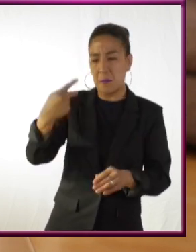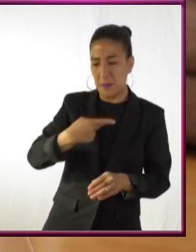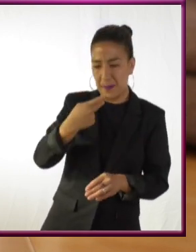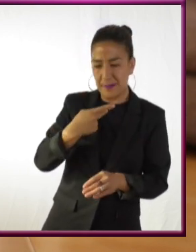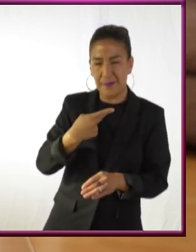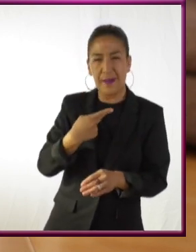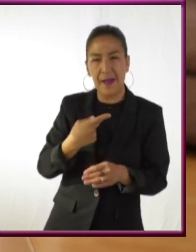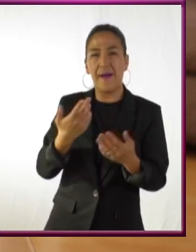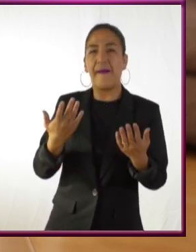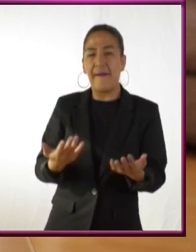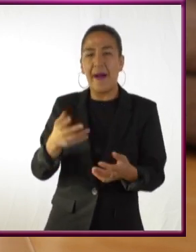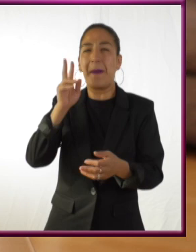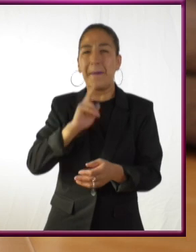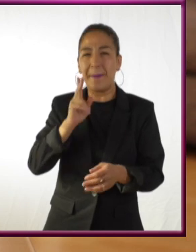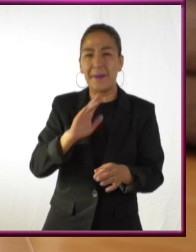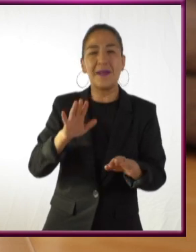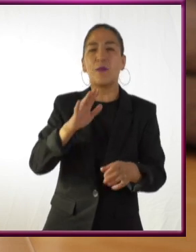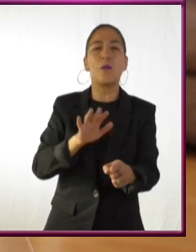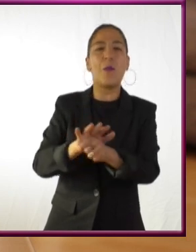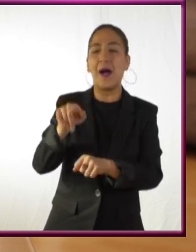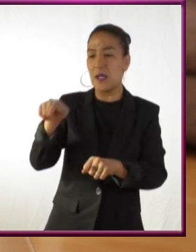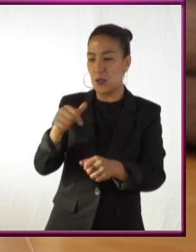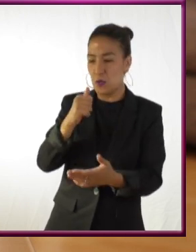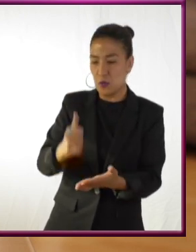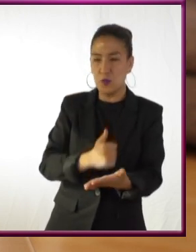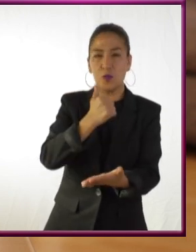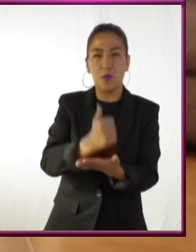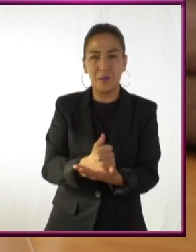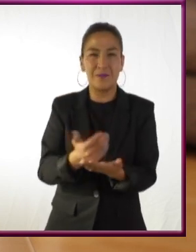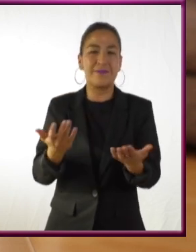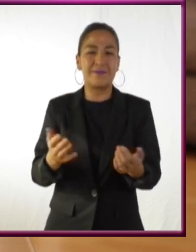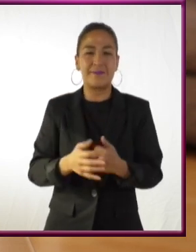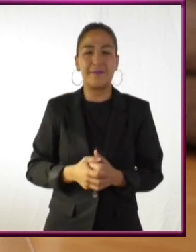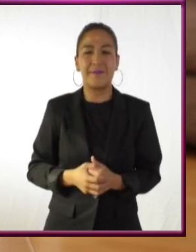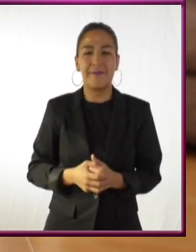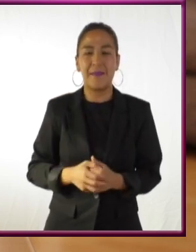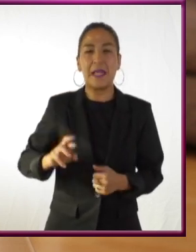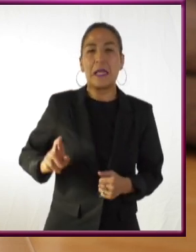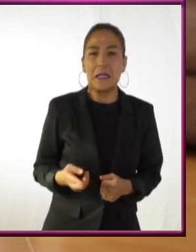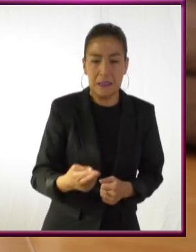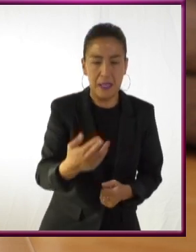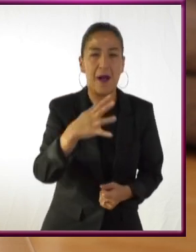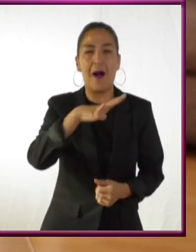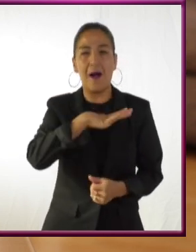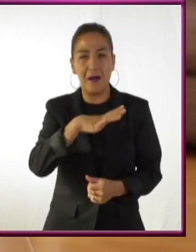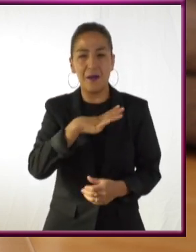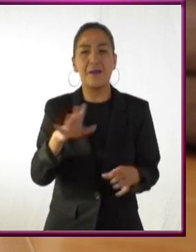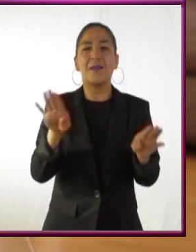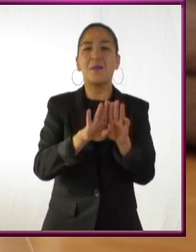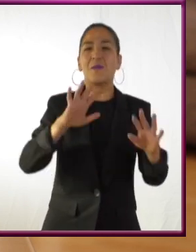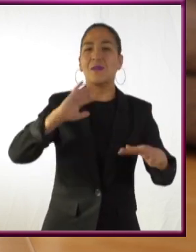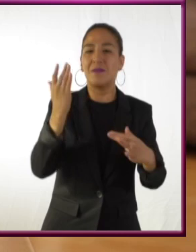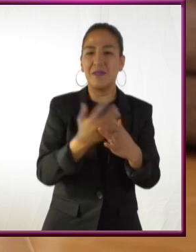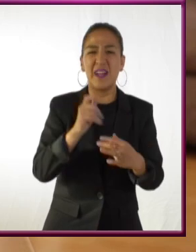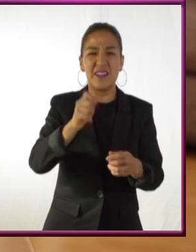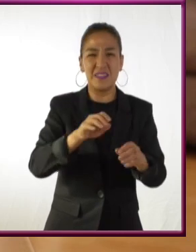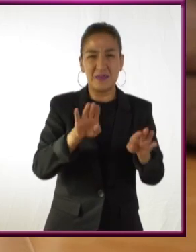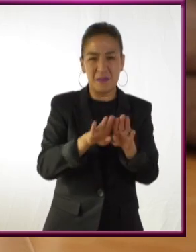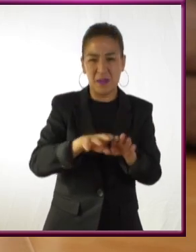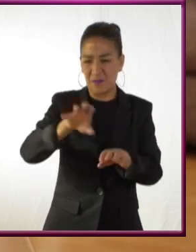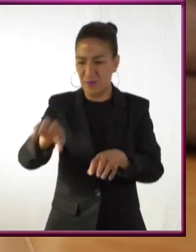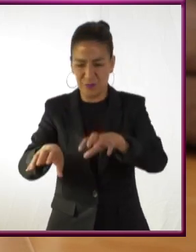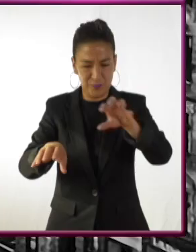él se preguntó un caso más general, en donde ciudades como arbitrarias, con un río también que se partía en un montón